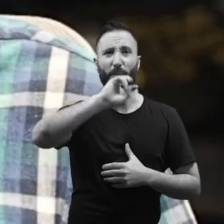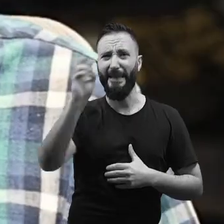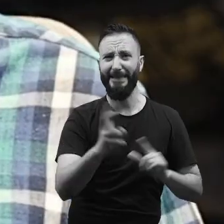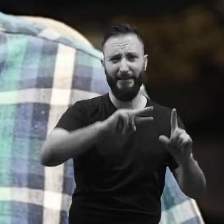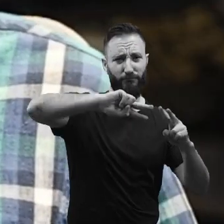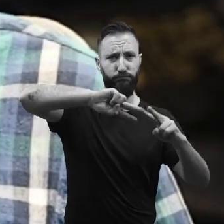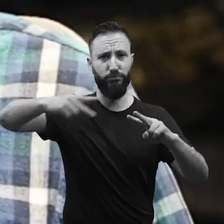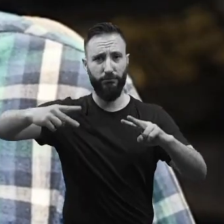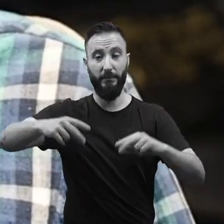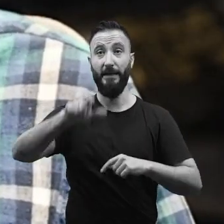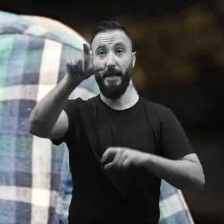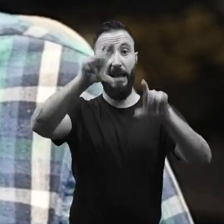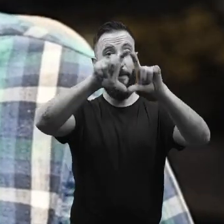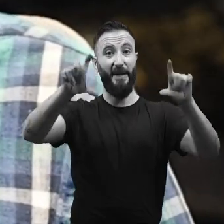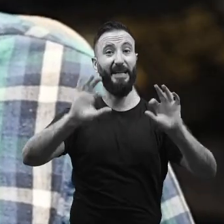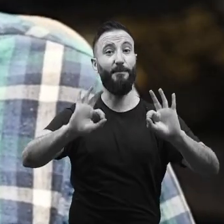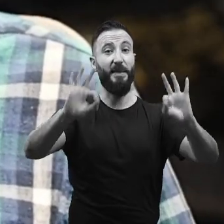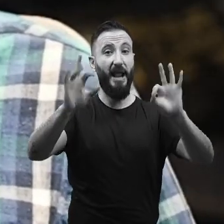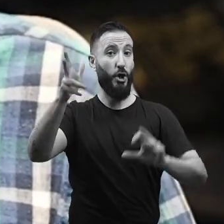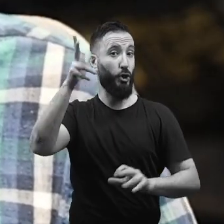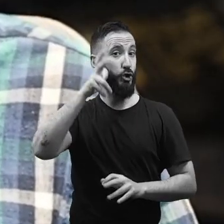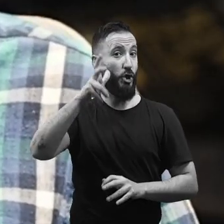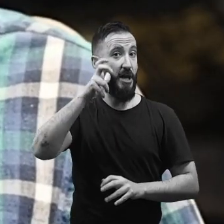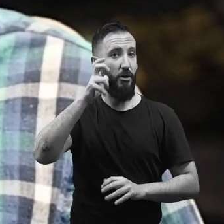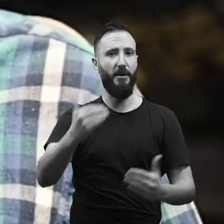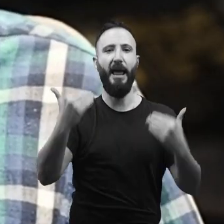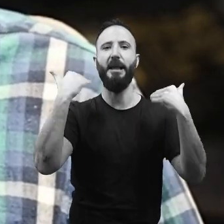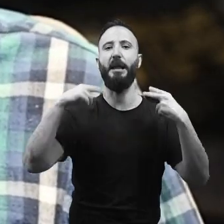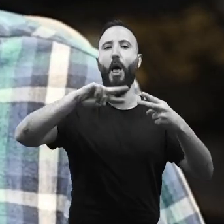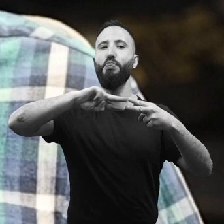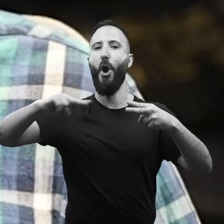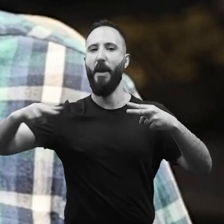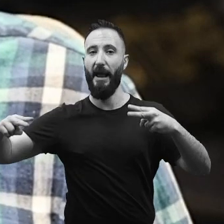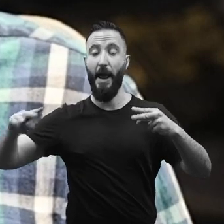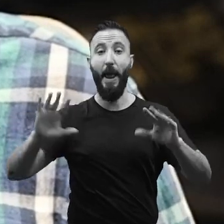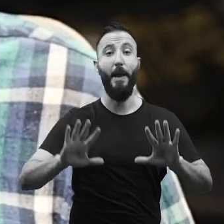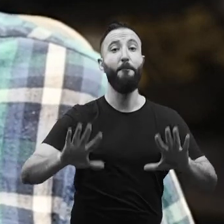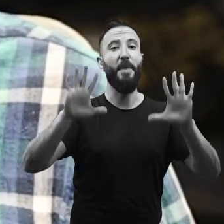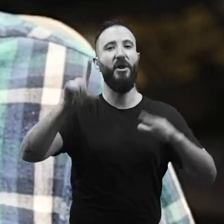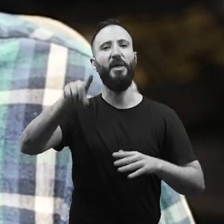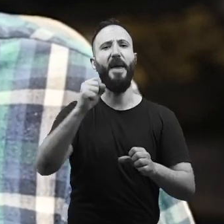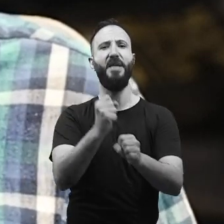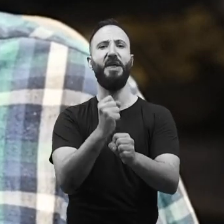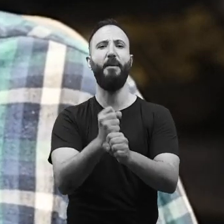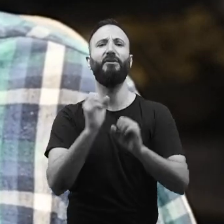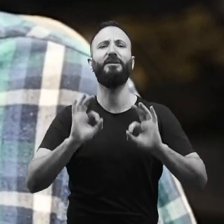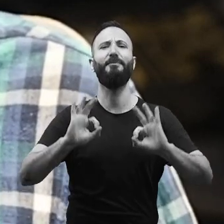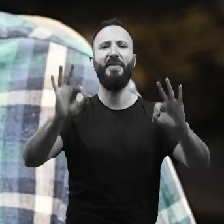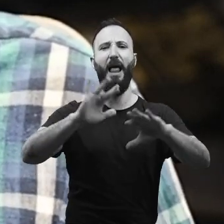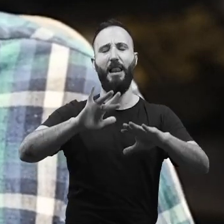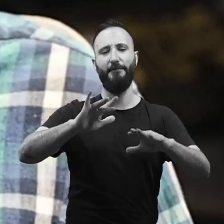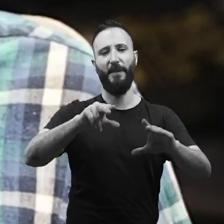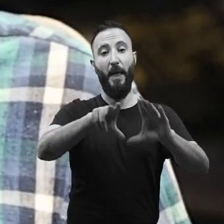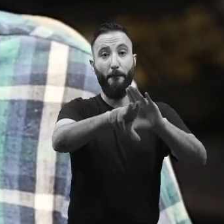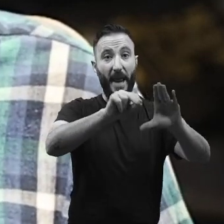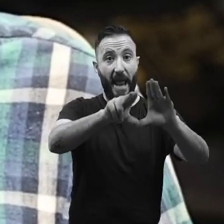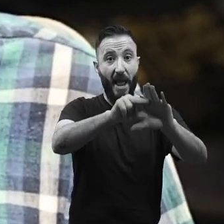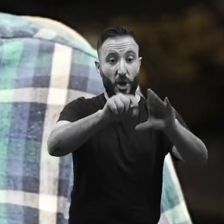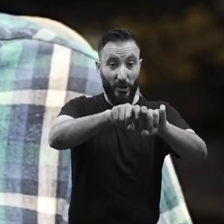películas. Es una empresa de sonido que se dedica al doblaje, pero también tienen funciones de digitalización